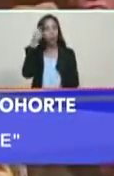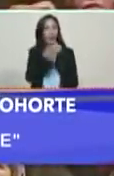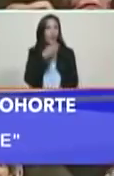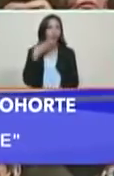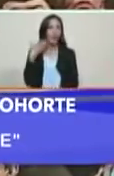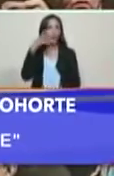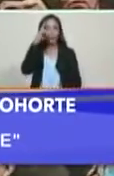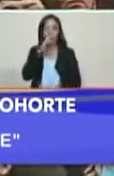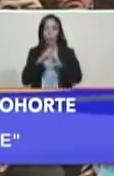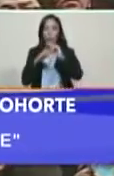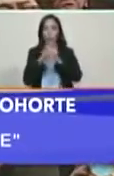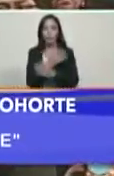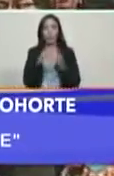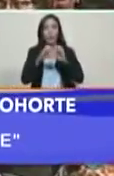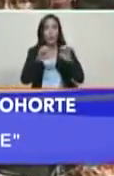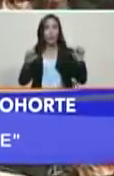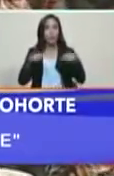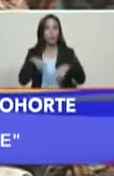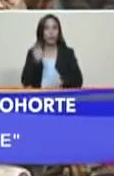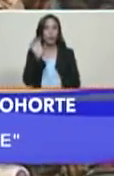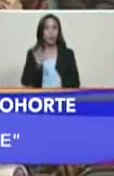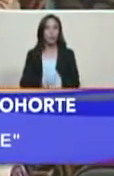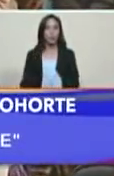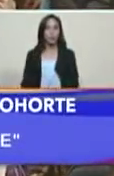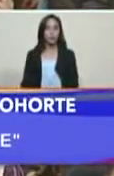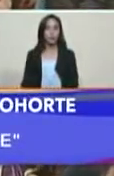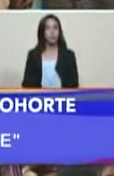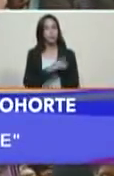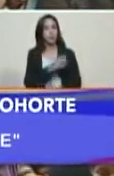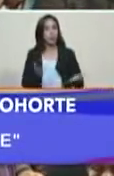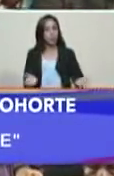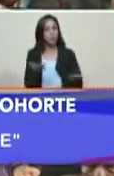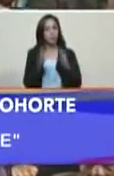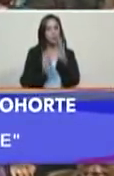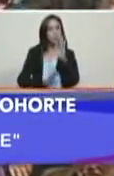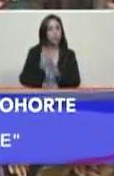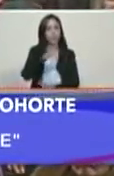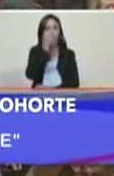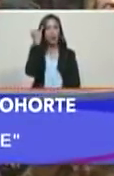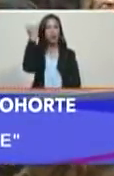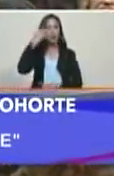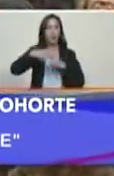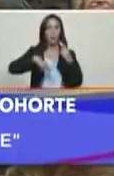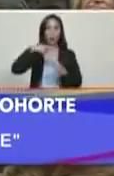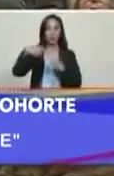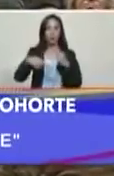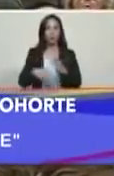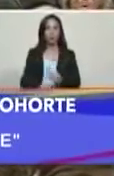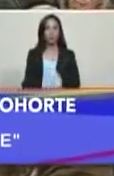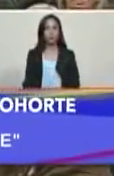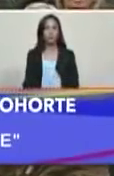la educación venezolana, la cual es impulsada por la Revolución Bolivariana.